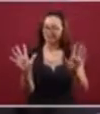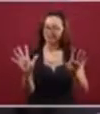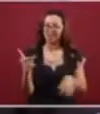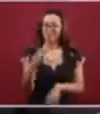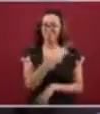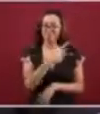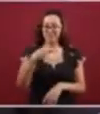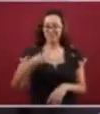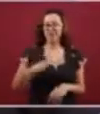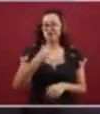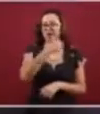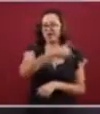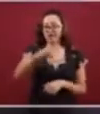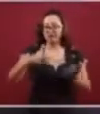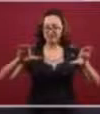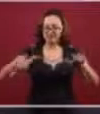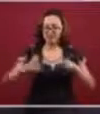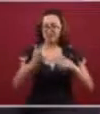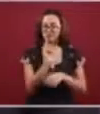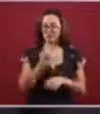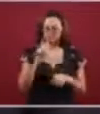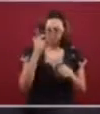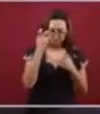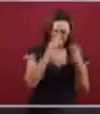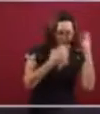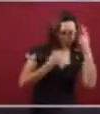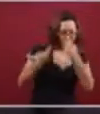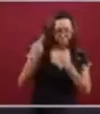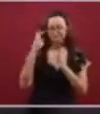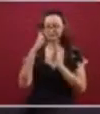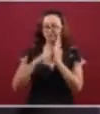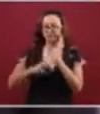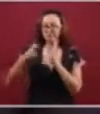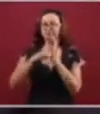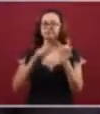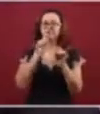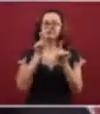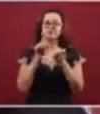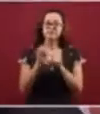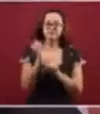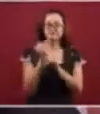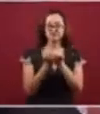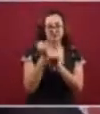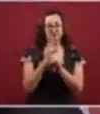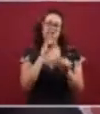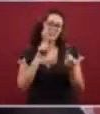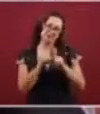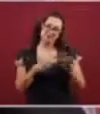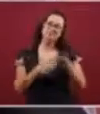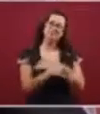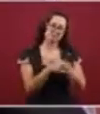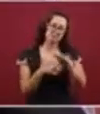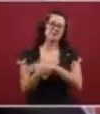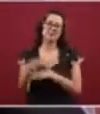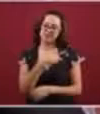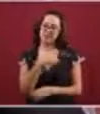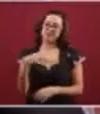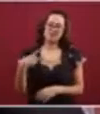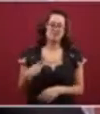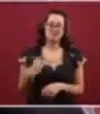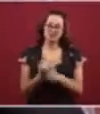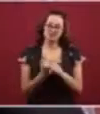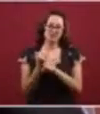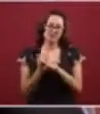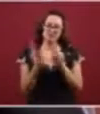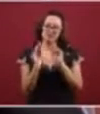una autocrítica de nuestro gremio. Y esa autocrítica incluye la investigación del chayo, por supuesto. Y esa